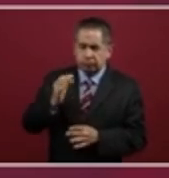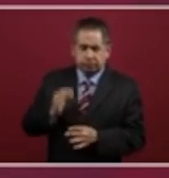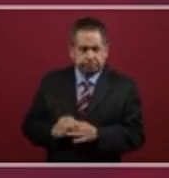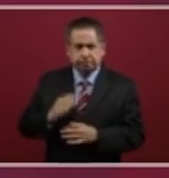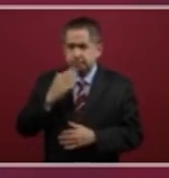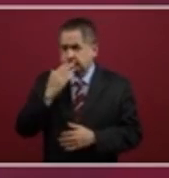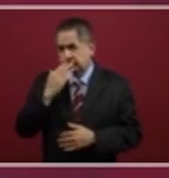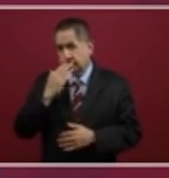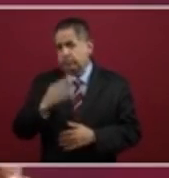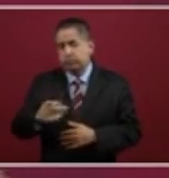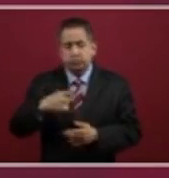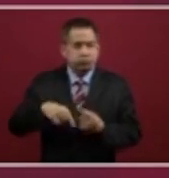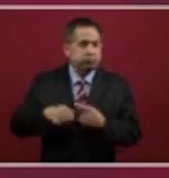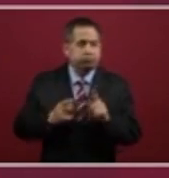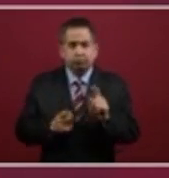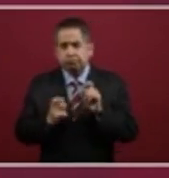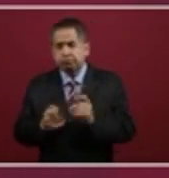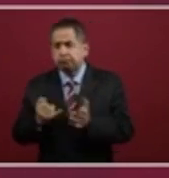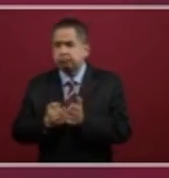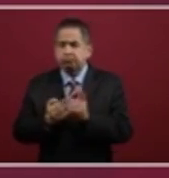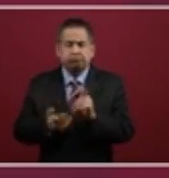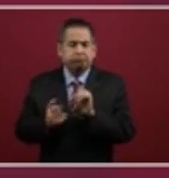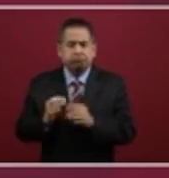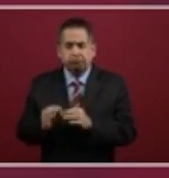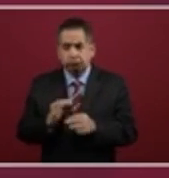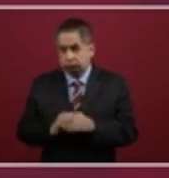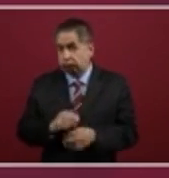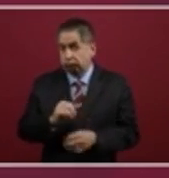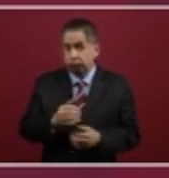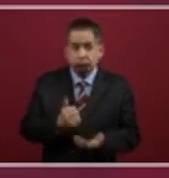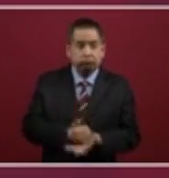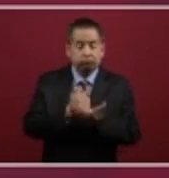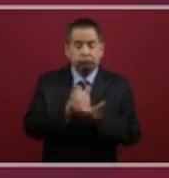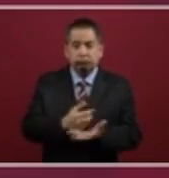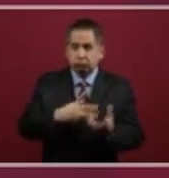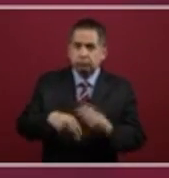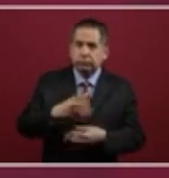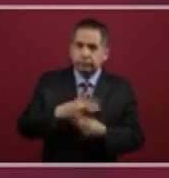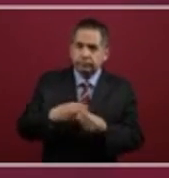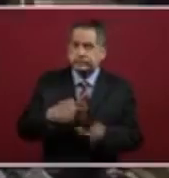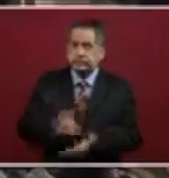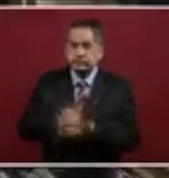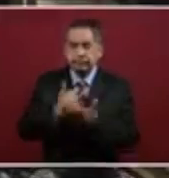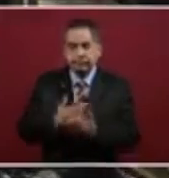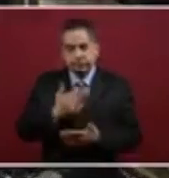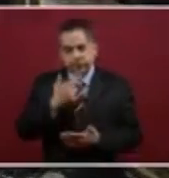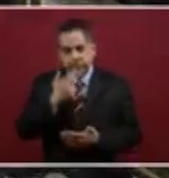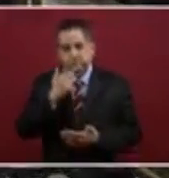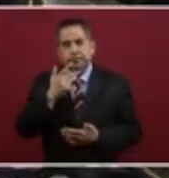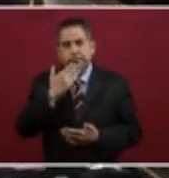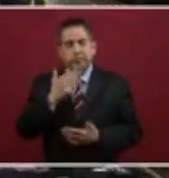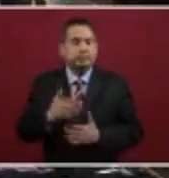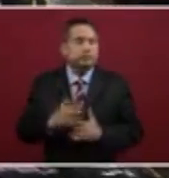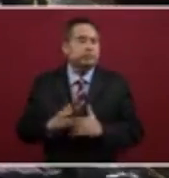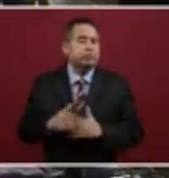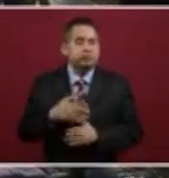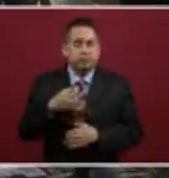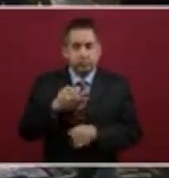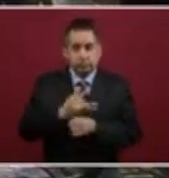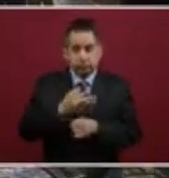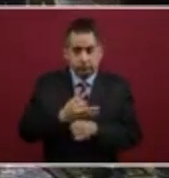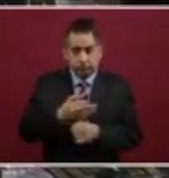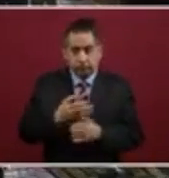y sí está ayudando, porque está creciendo